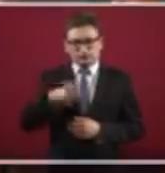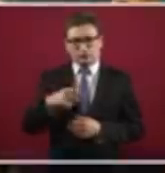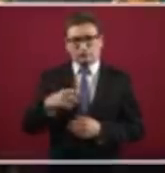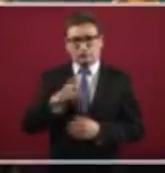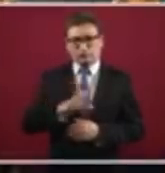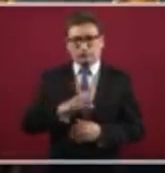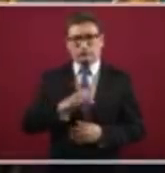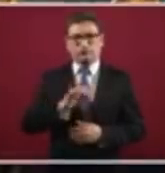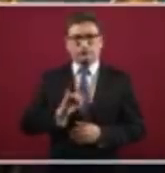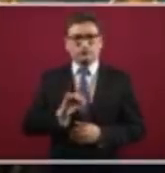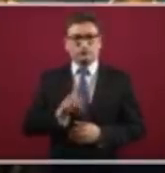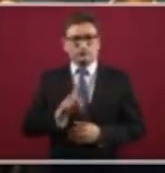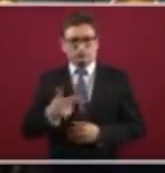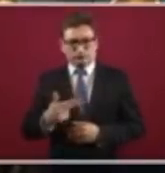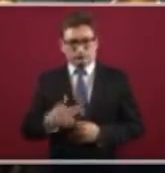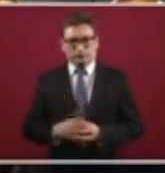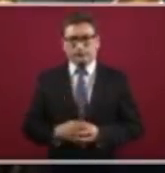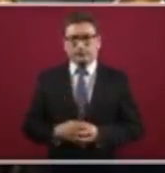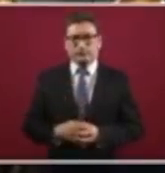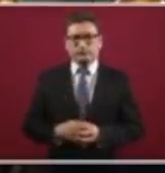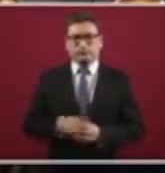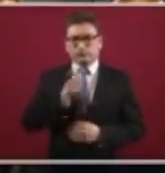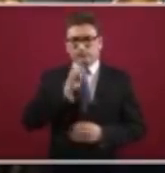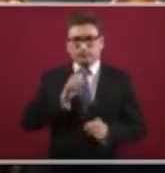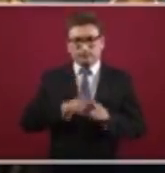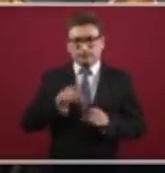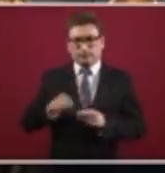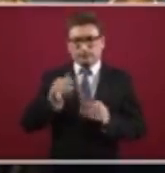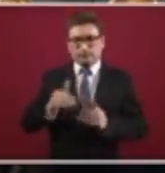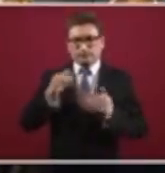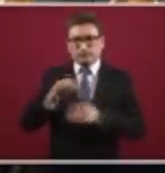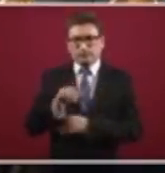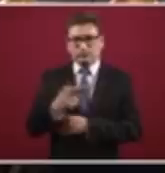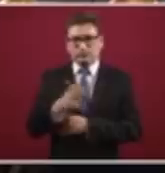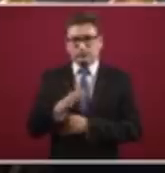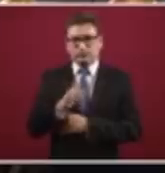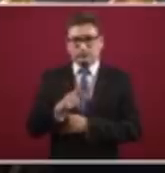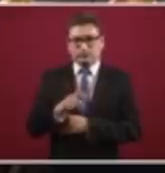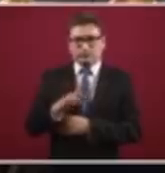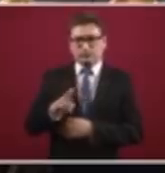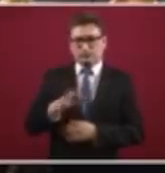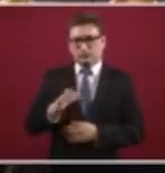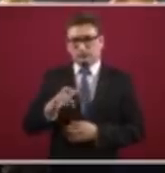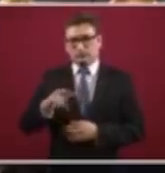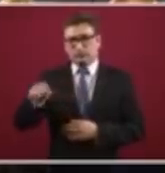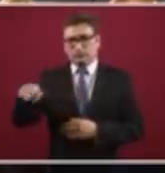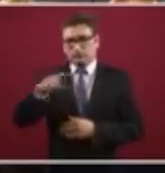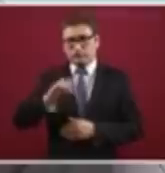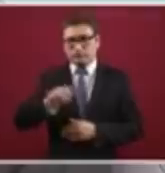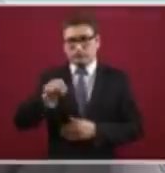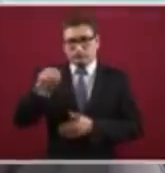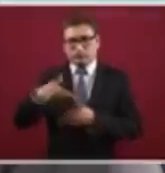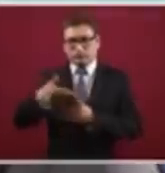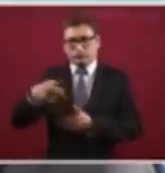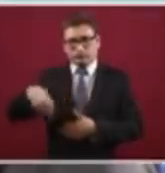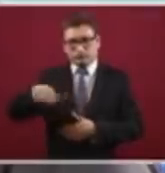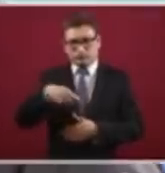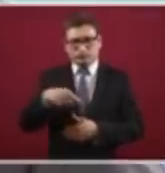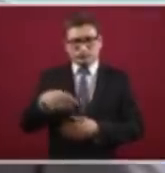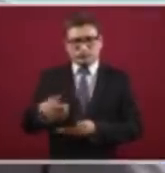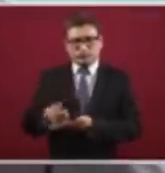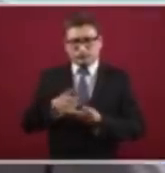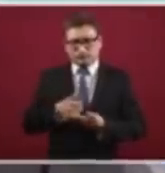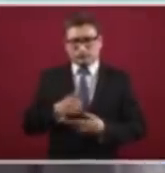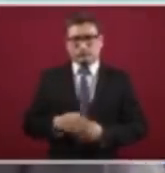y lo propio se hizo con la alta comisionada con michelle bachelet de la organización de naciones unidas para la coadyuvancia